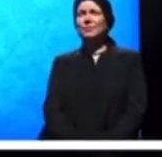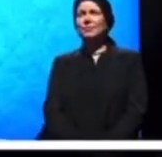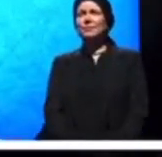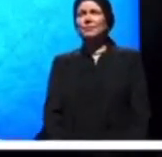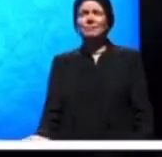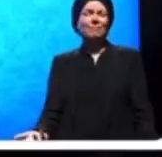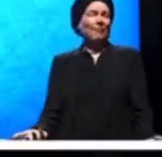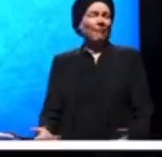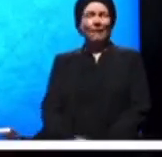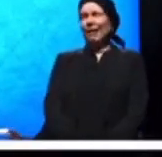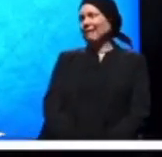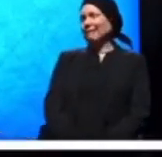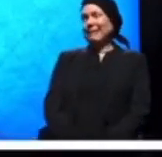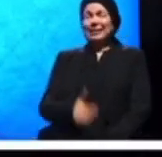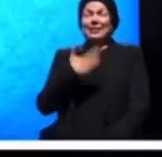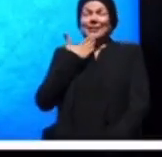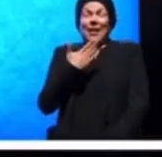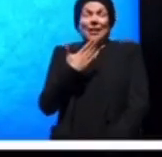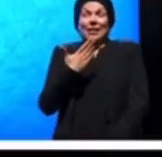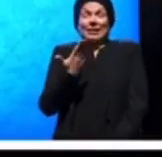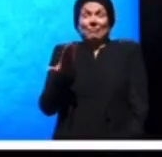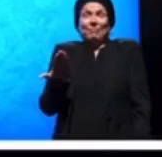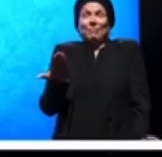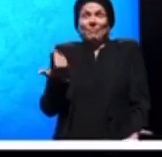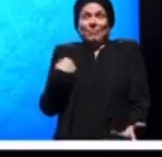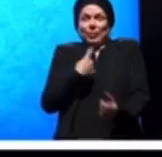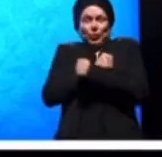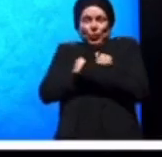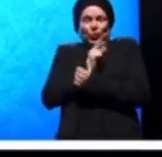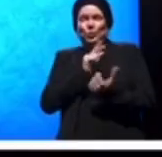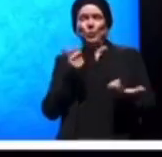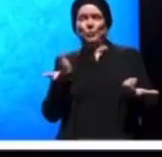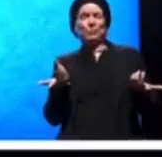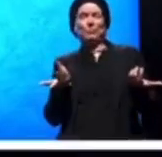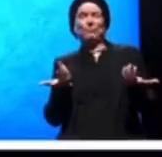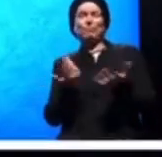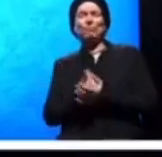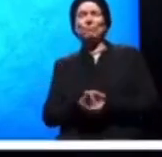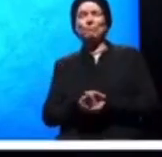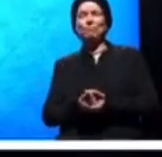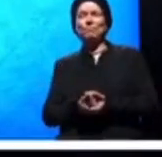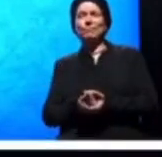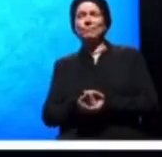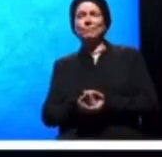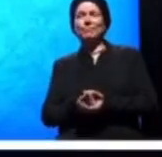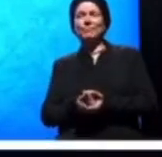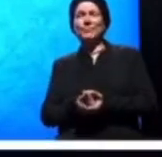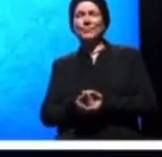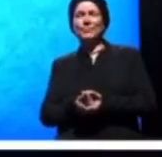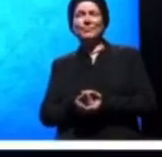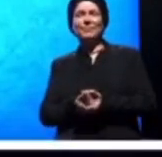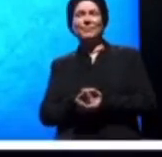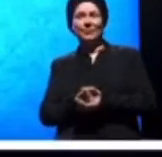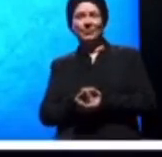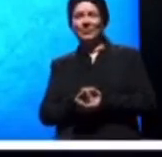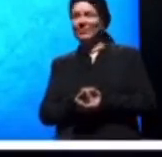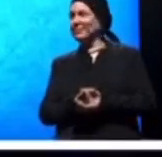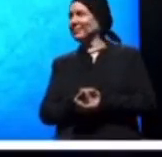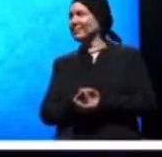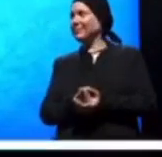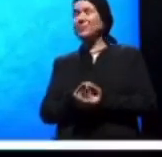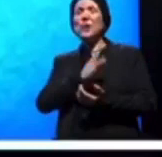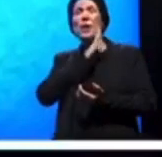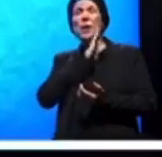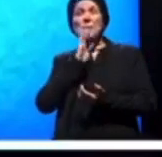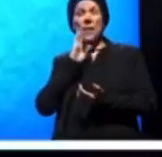Desde luego, gracias. Esto no me lo esperaba. Todas las madres que cuando nace un